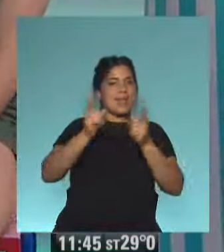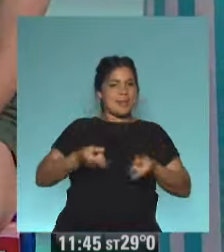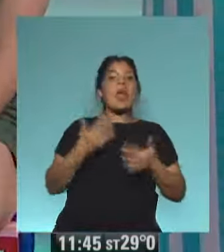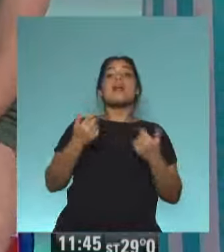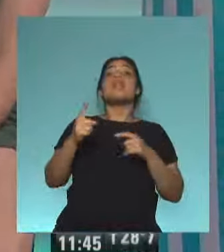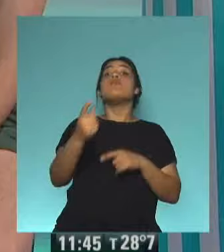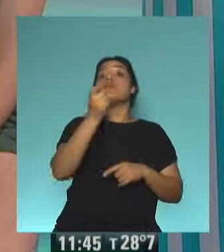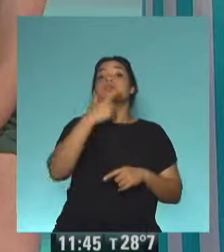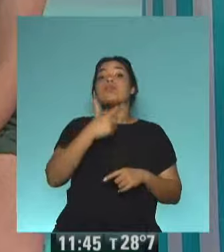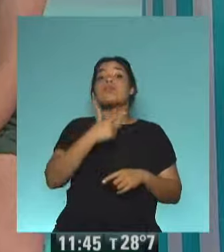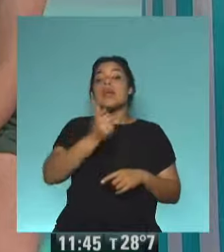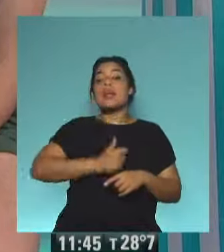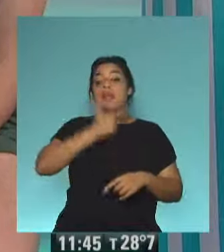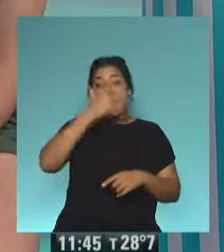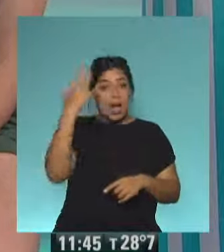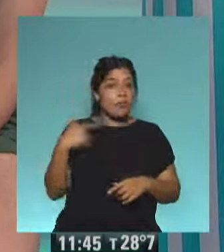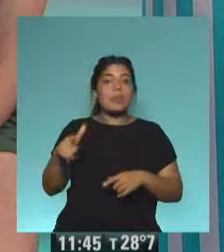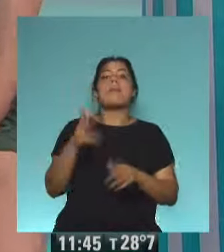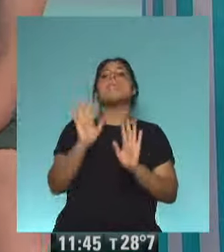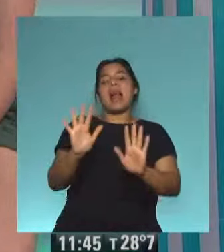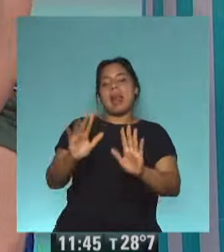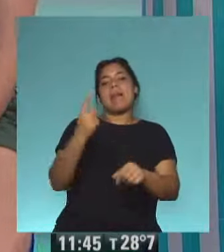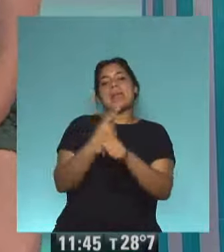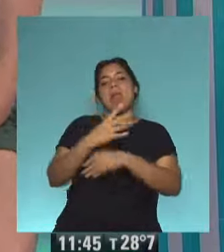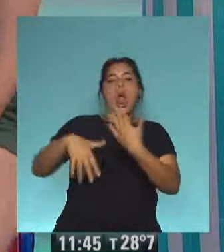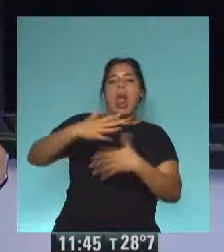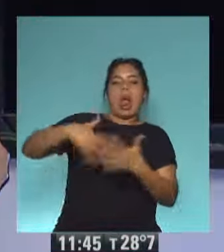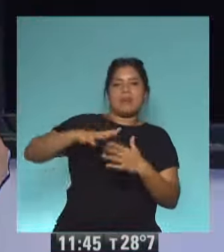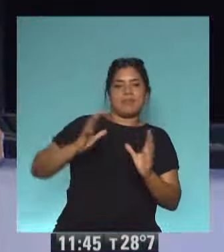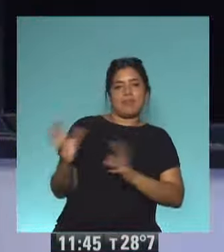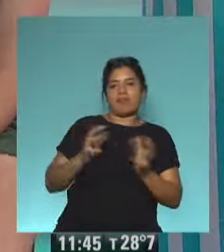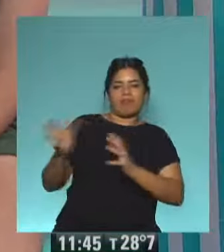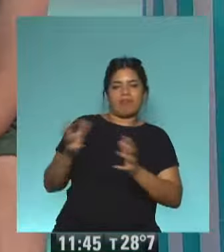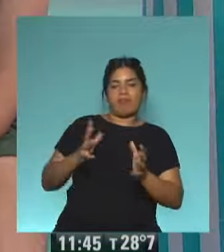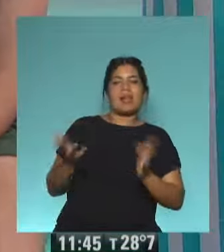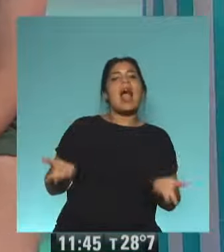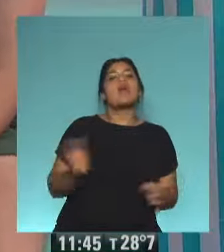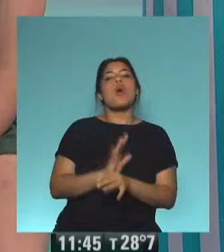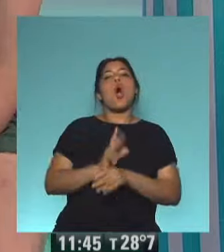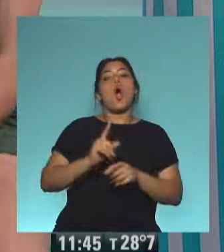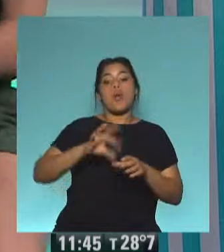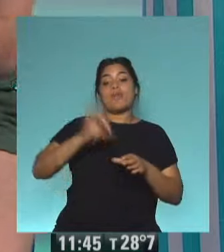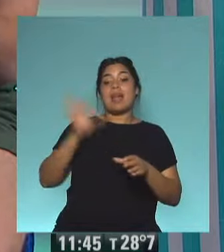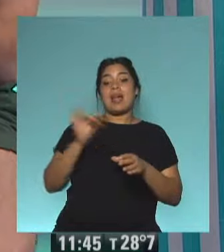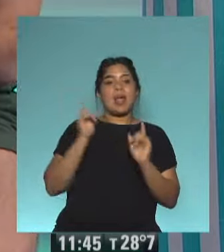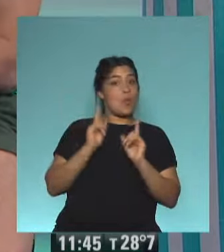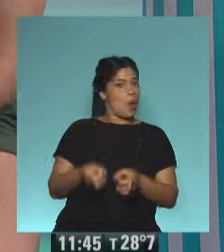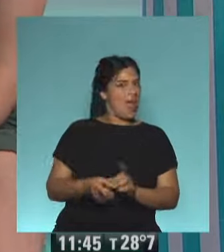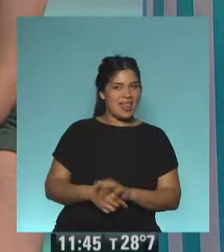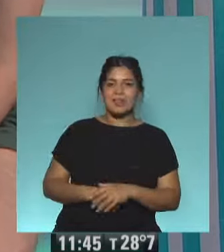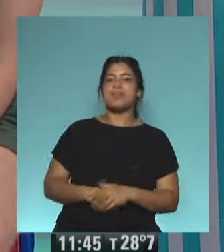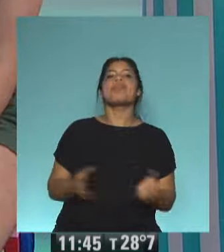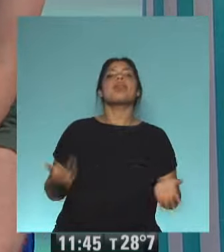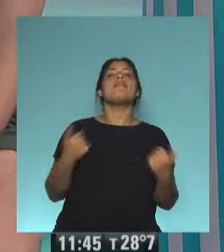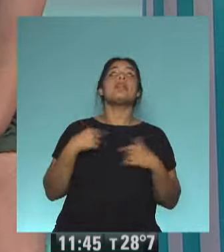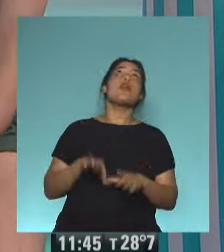primera. Lo que sí. Sí, vamos a mezclar. Porque si no te aparece, ¿viste? Que está así. Como un sorteo, como en el bingo. Esto me da algo. A ver qué sale, a ver